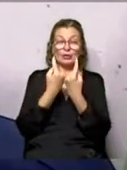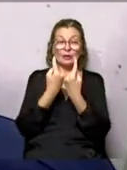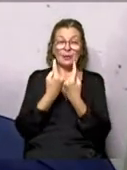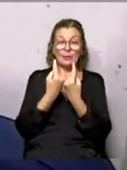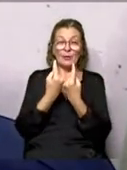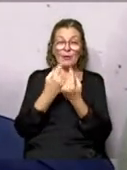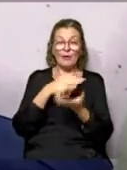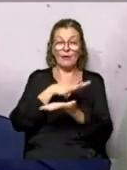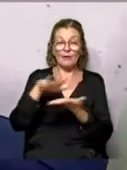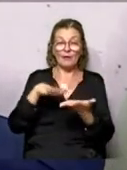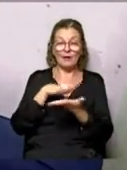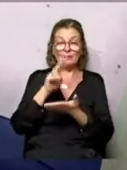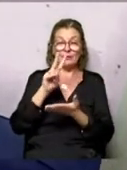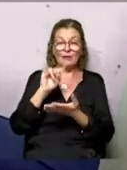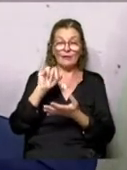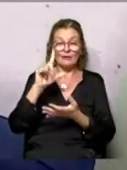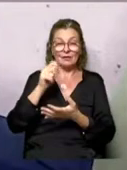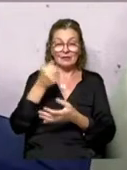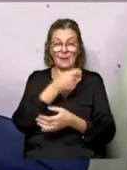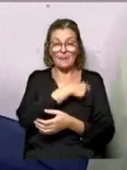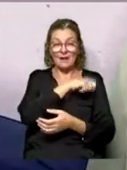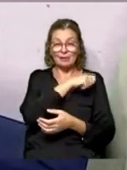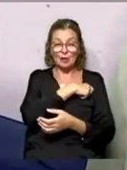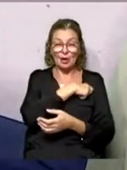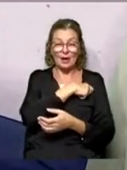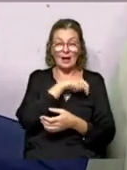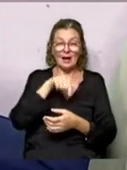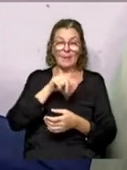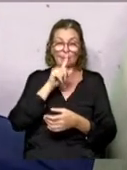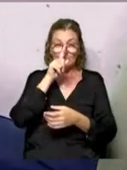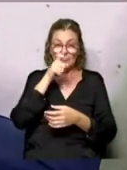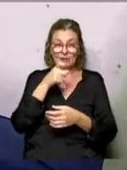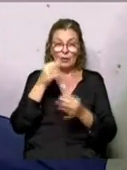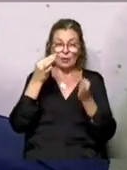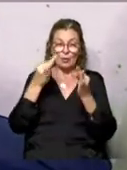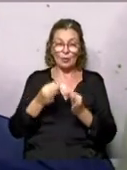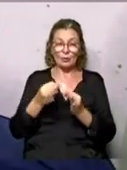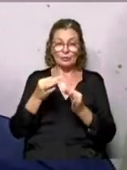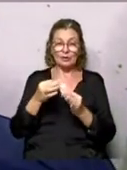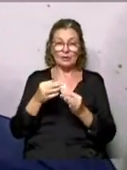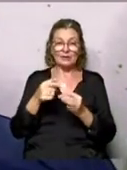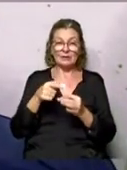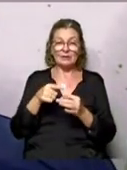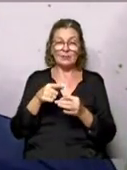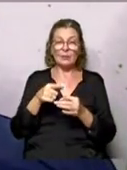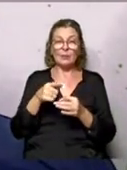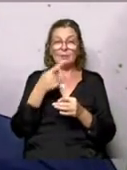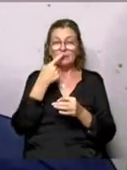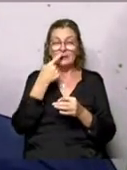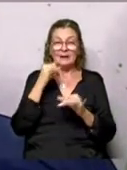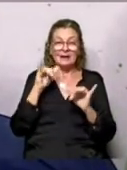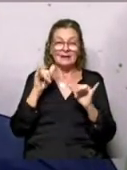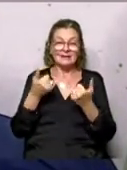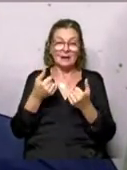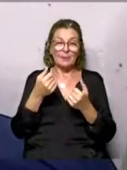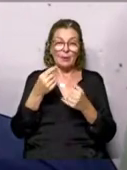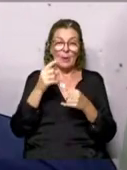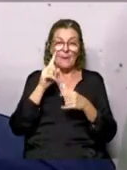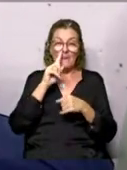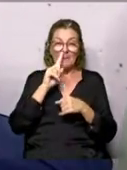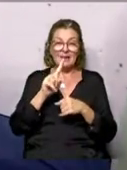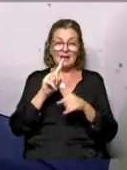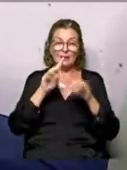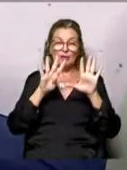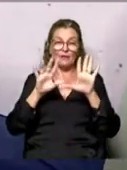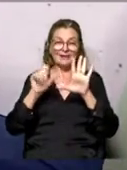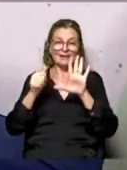en el barrio Villa Española, este barrio histórico aquí en Montevideo, que obtiene justamente esta denominación de Villa Española ya por el 1906, aunque